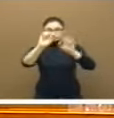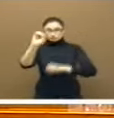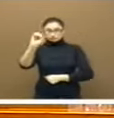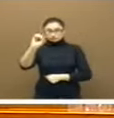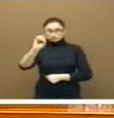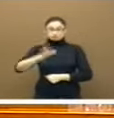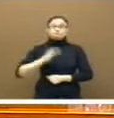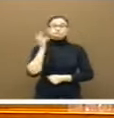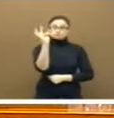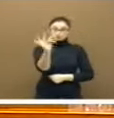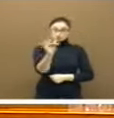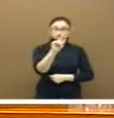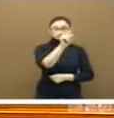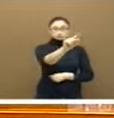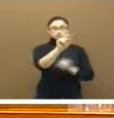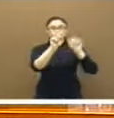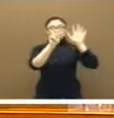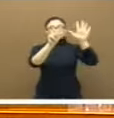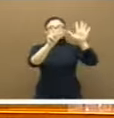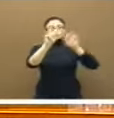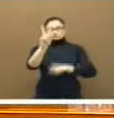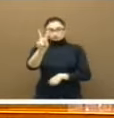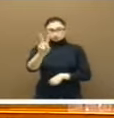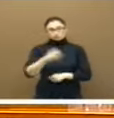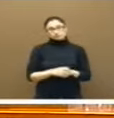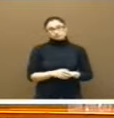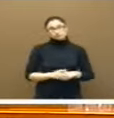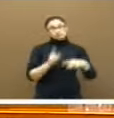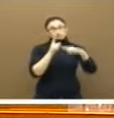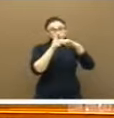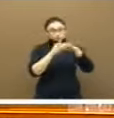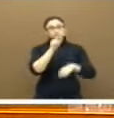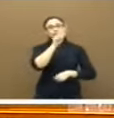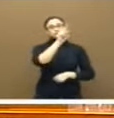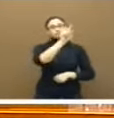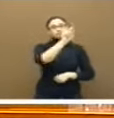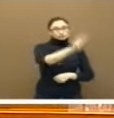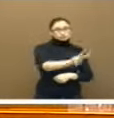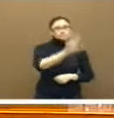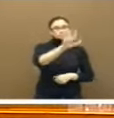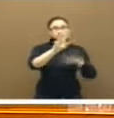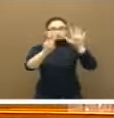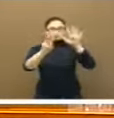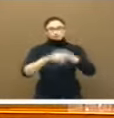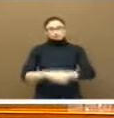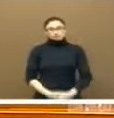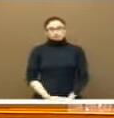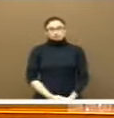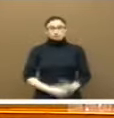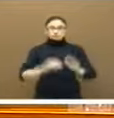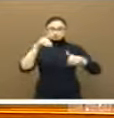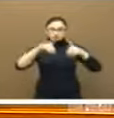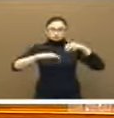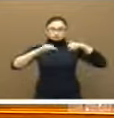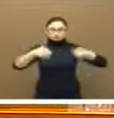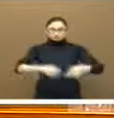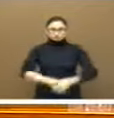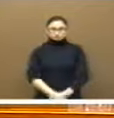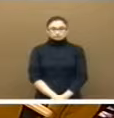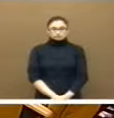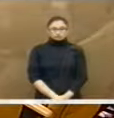más la 172, más la 258. Entramos en votación.